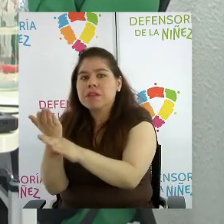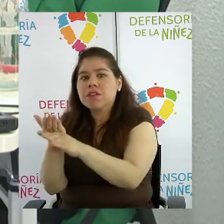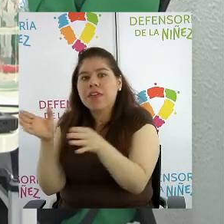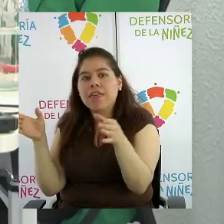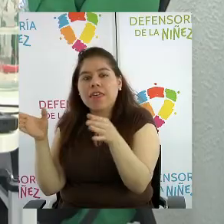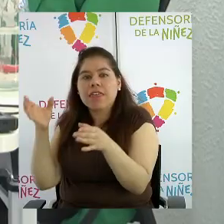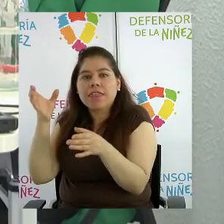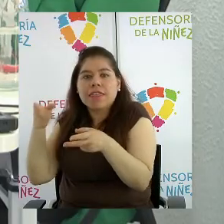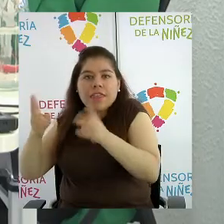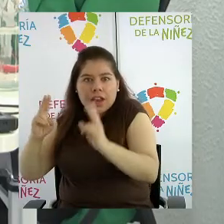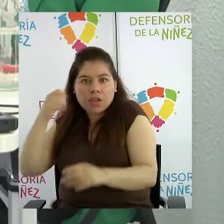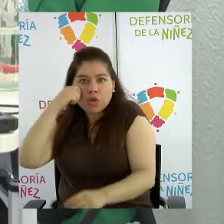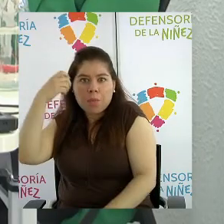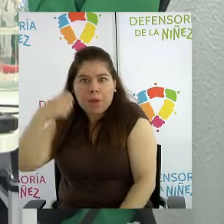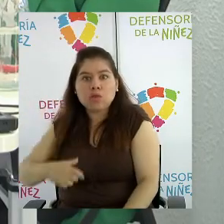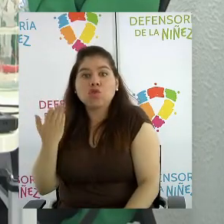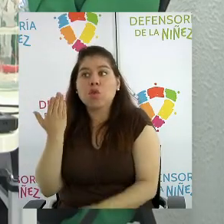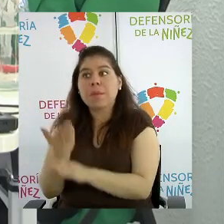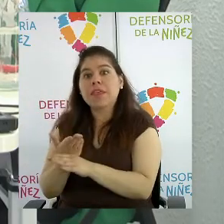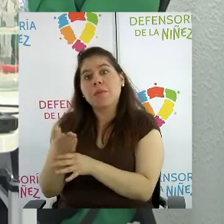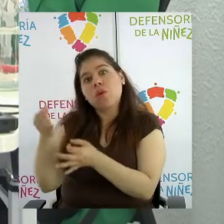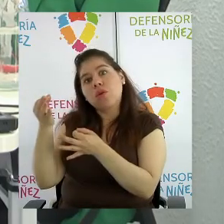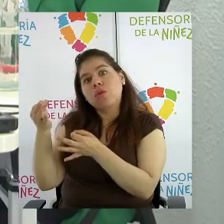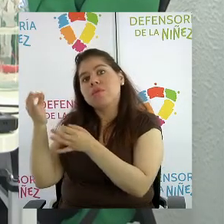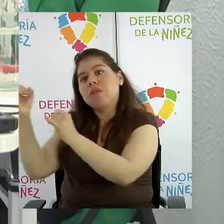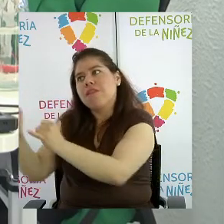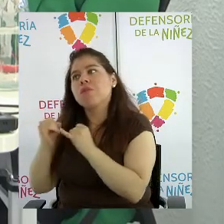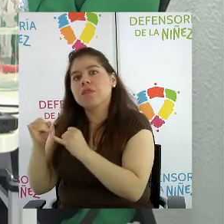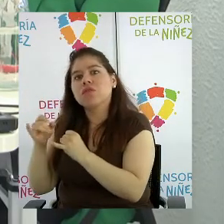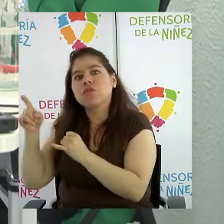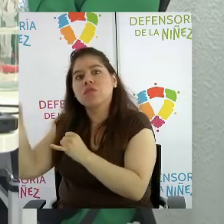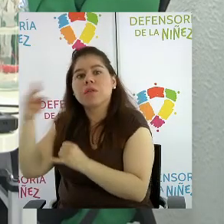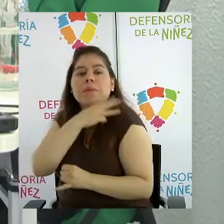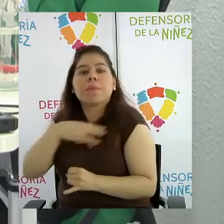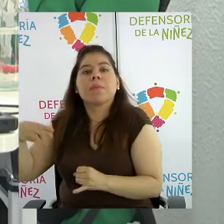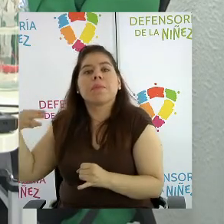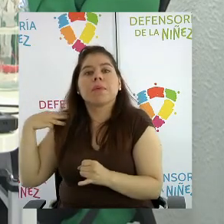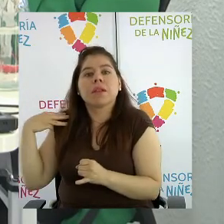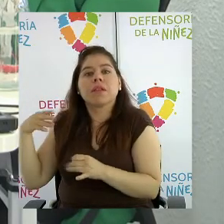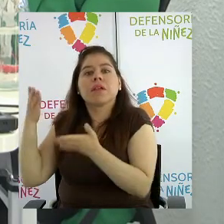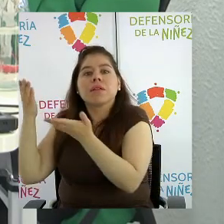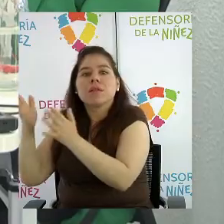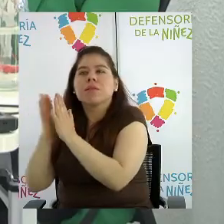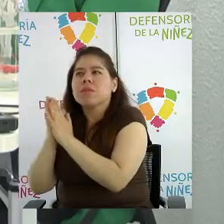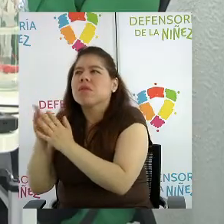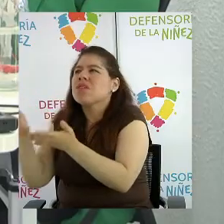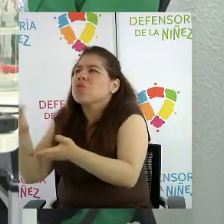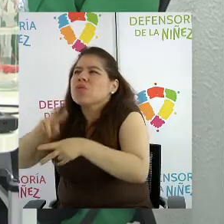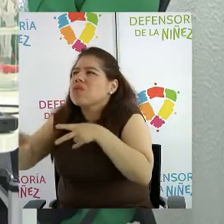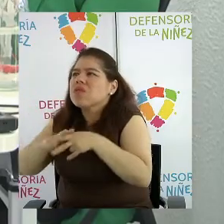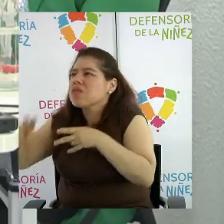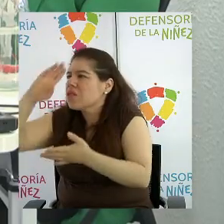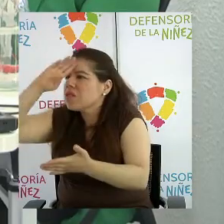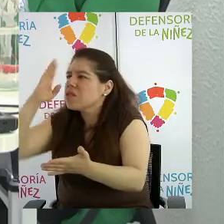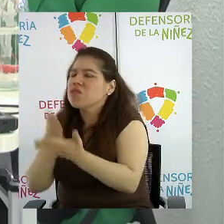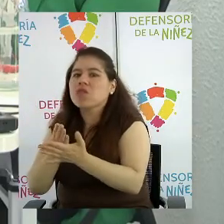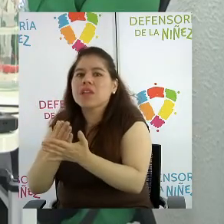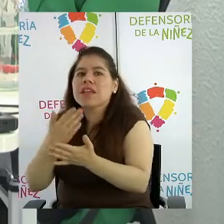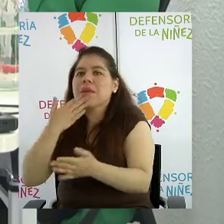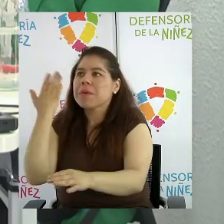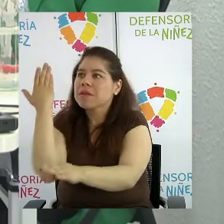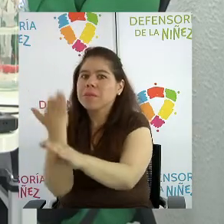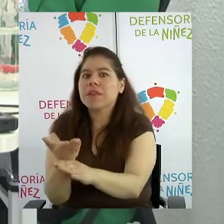oficio directamente a la ministra de Educación para saber qué acciones han adoptado de prevención de esta materia y de exigencias a los docentes y a